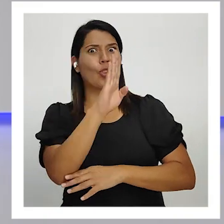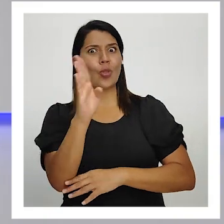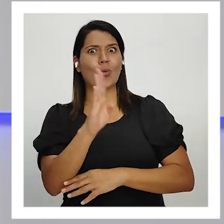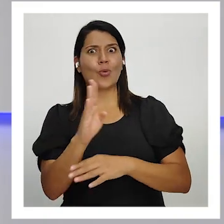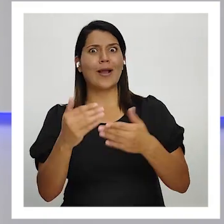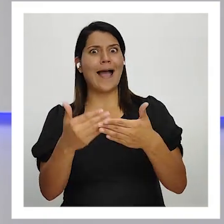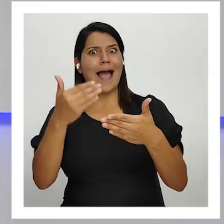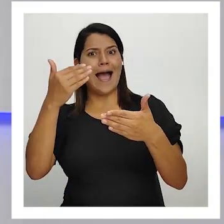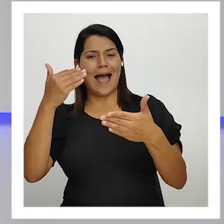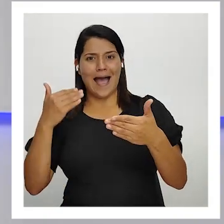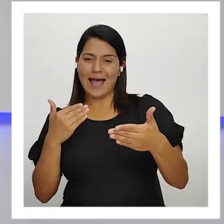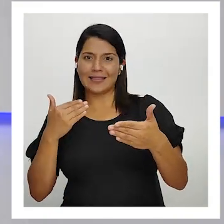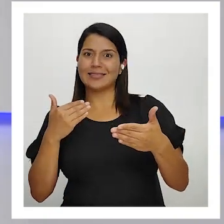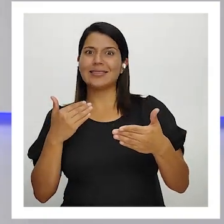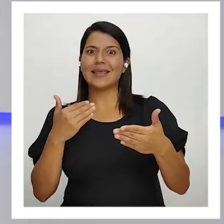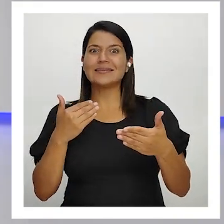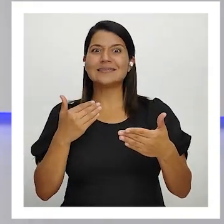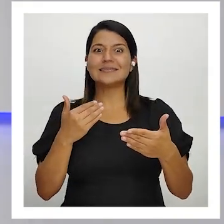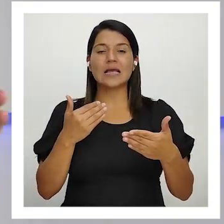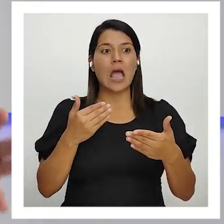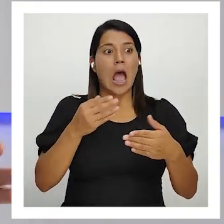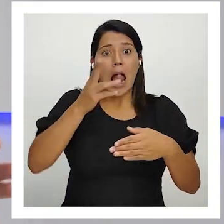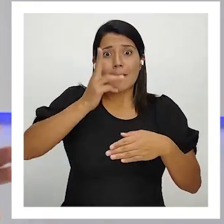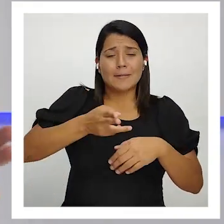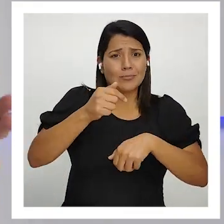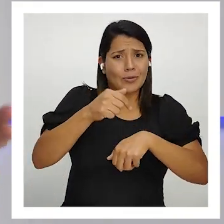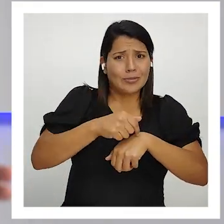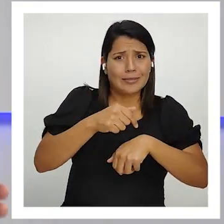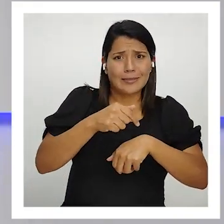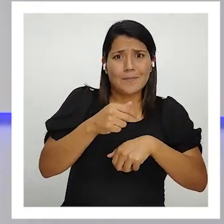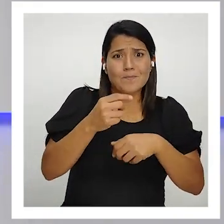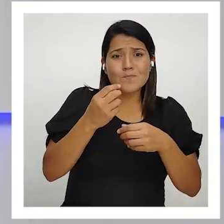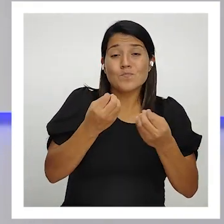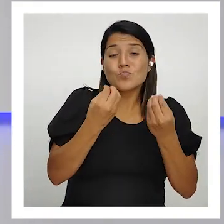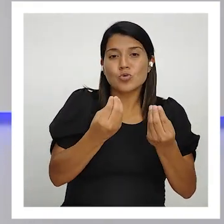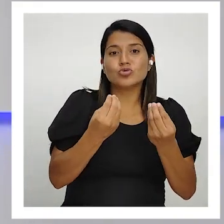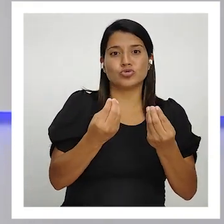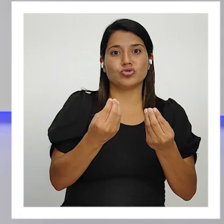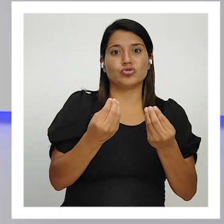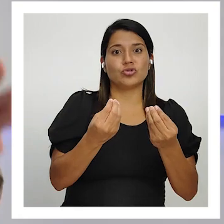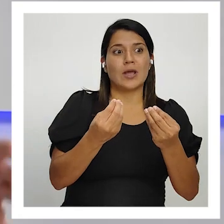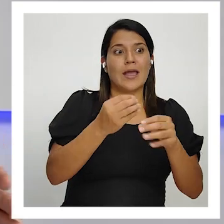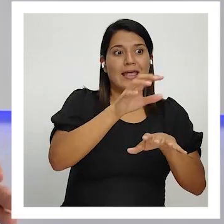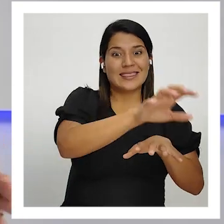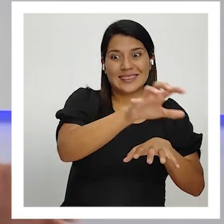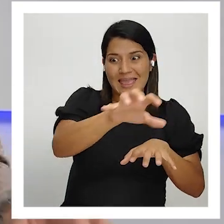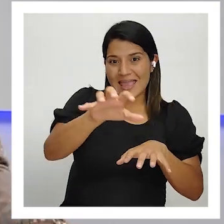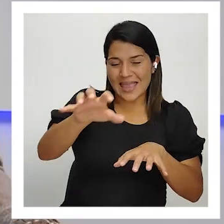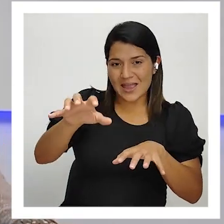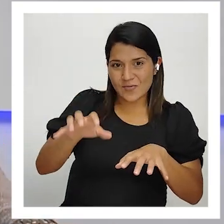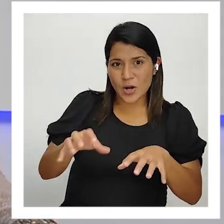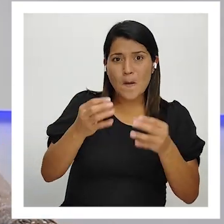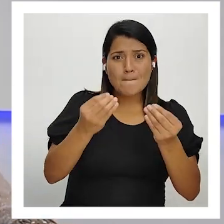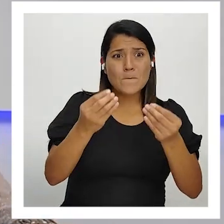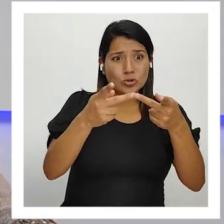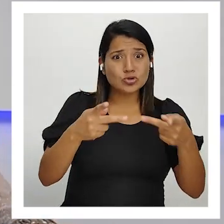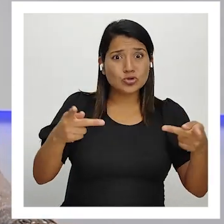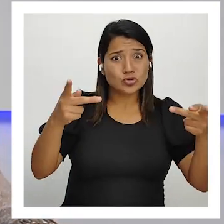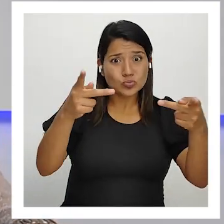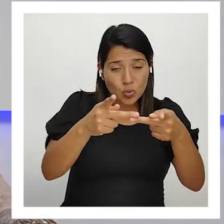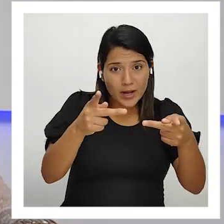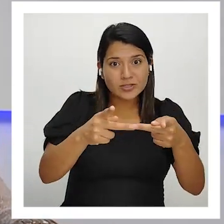nosotros, circunscripciones, es decir, tantas unidades territoriales y poblacionales que escogen